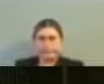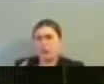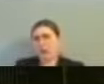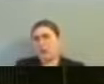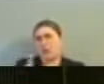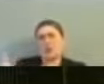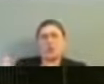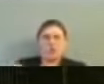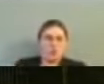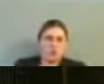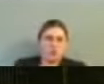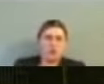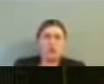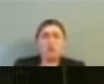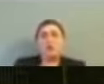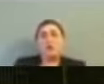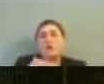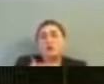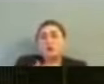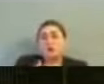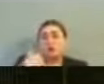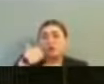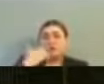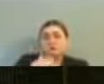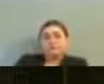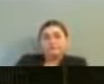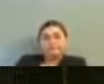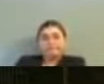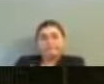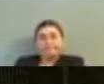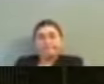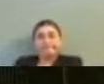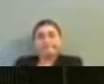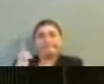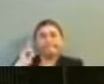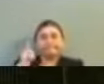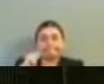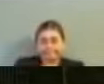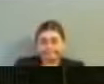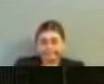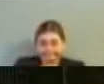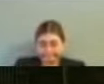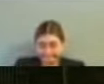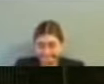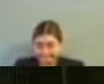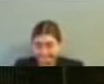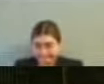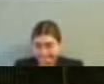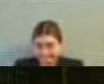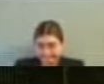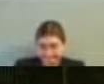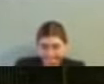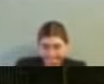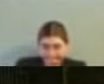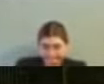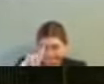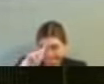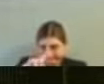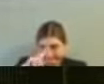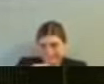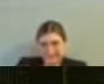Mi llamado es a que las diferencias internas no definan la